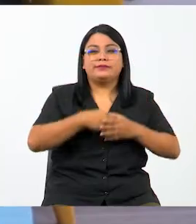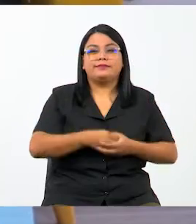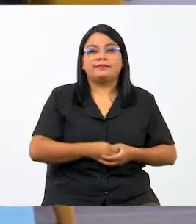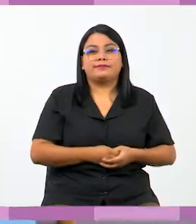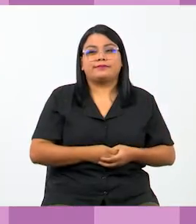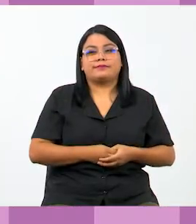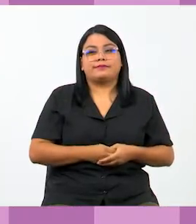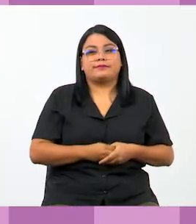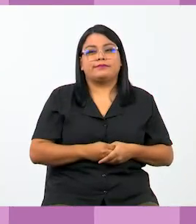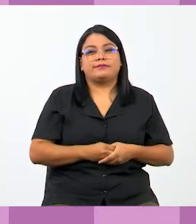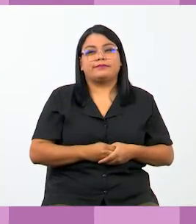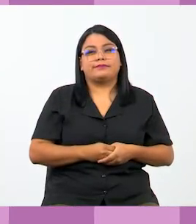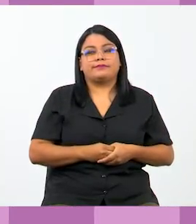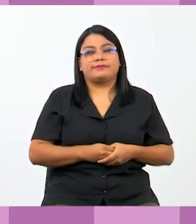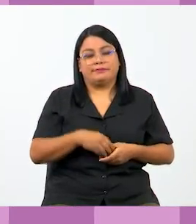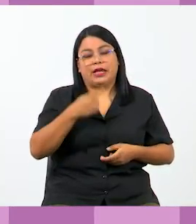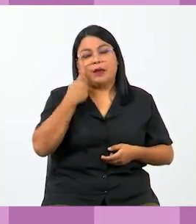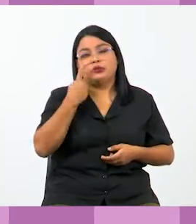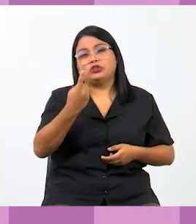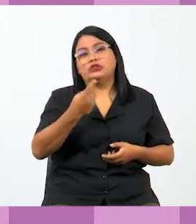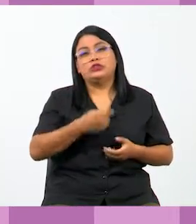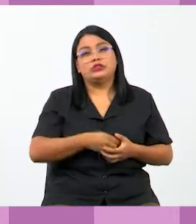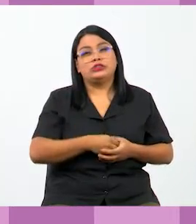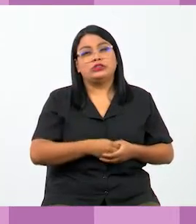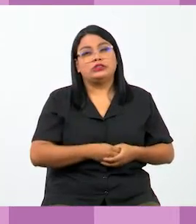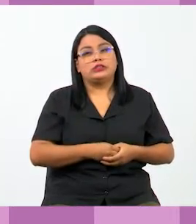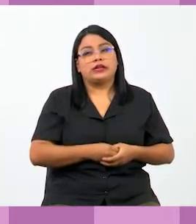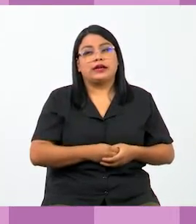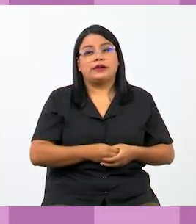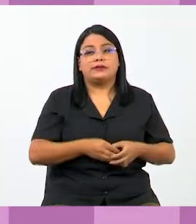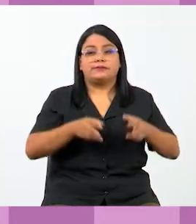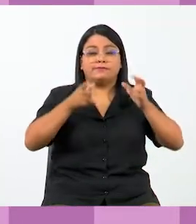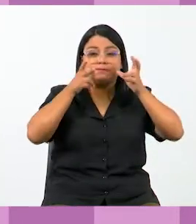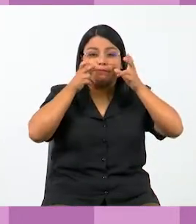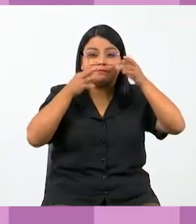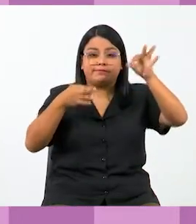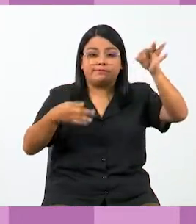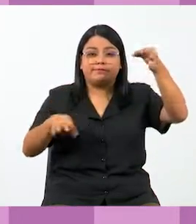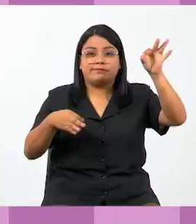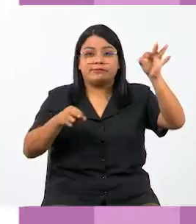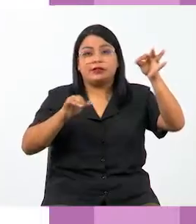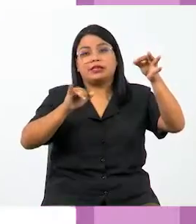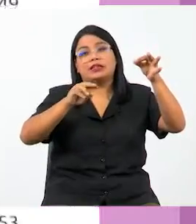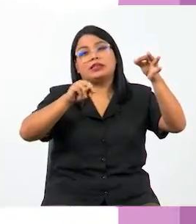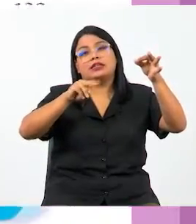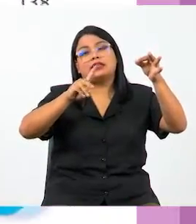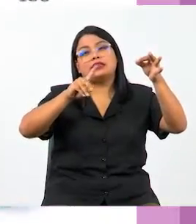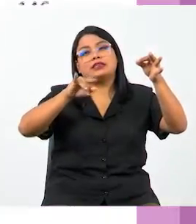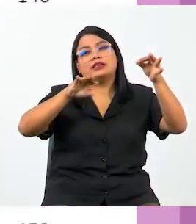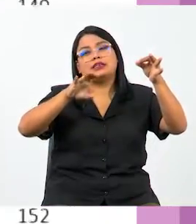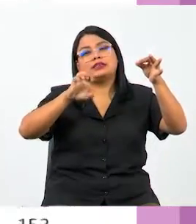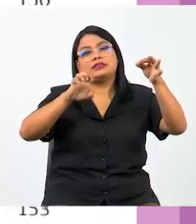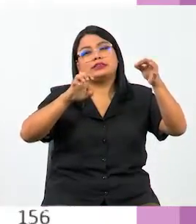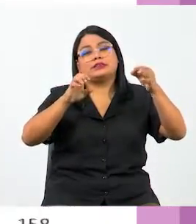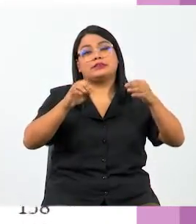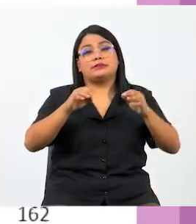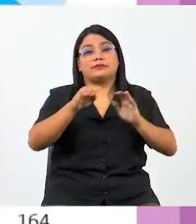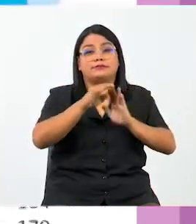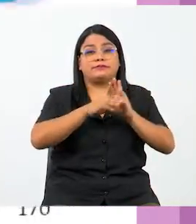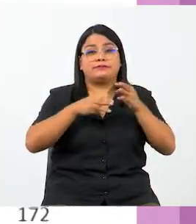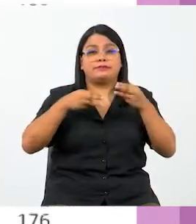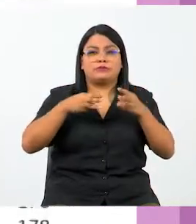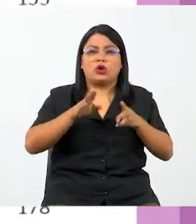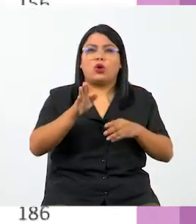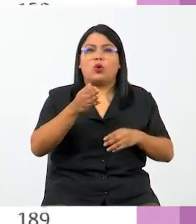entonces. Como pueden observar, en los índices de las guías metodológicas también se han utilizado colores con